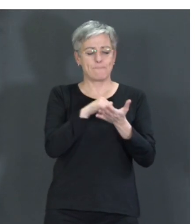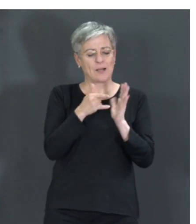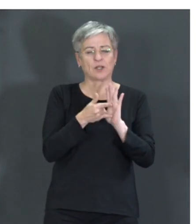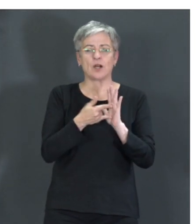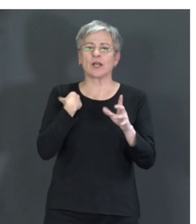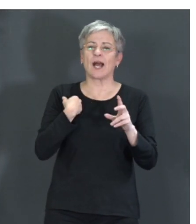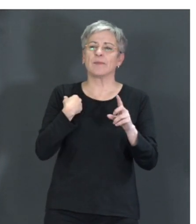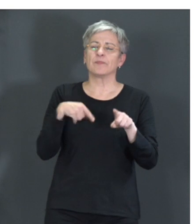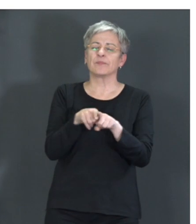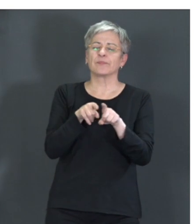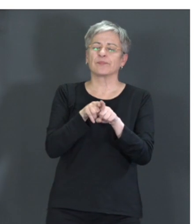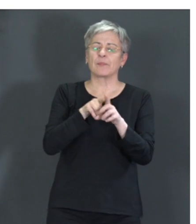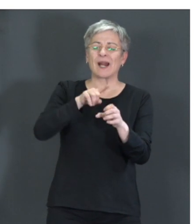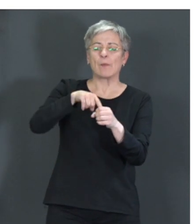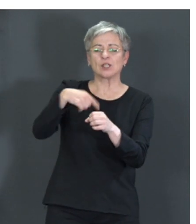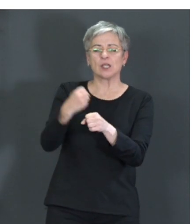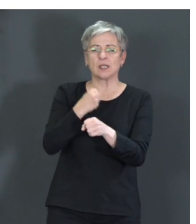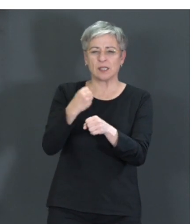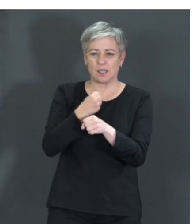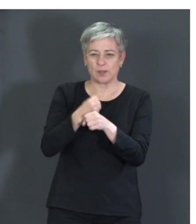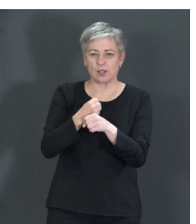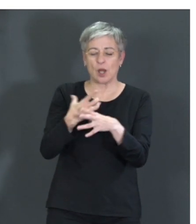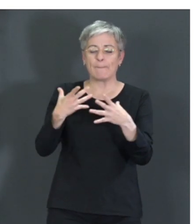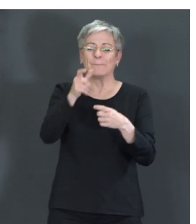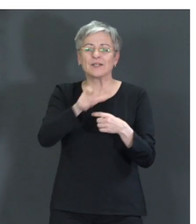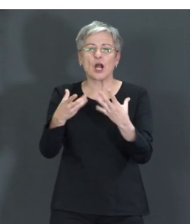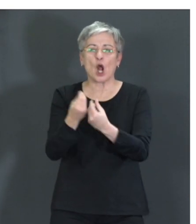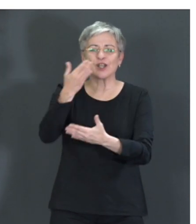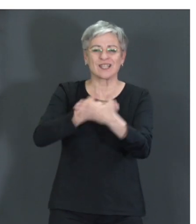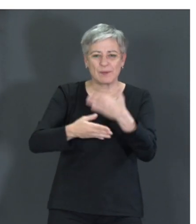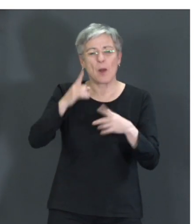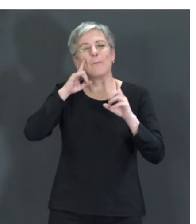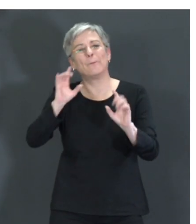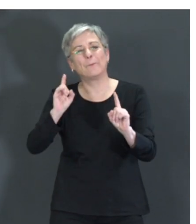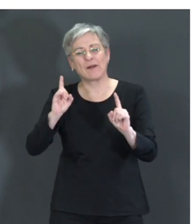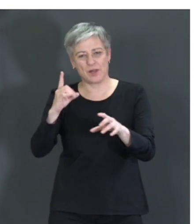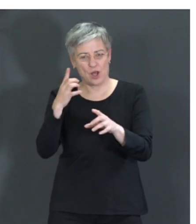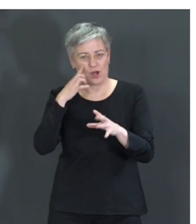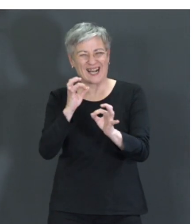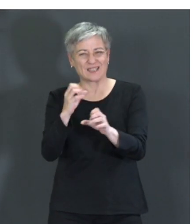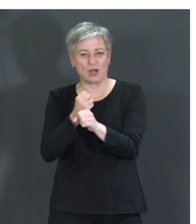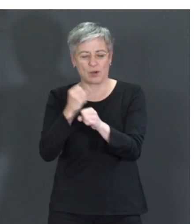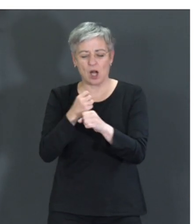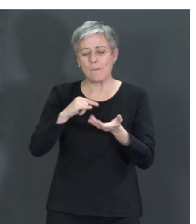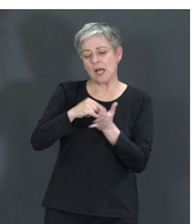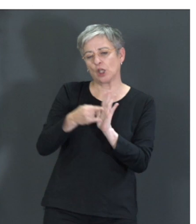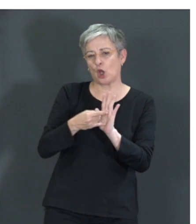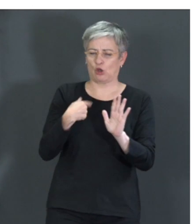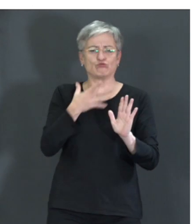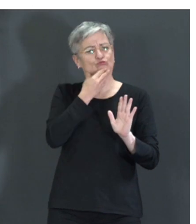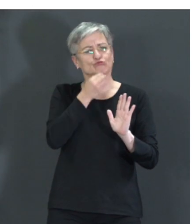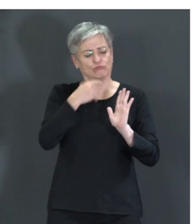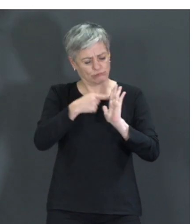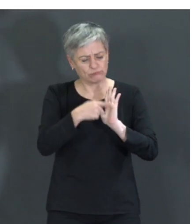riesgos laborales para puestos de trabajo con personas con discapacidad. La metodología era muy chula porque tenía en cuenta,